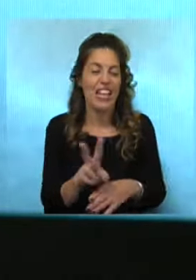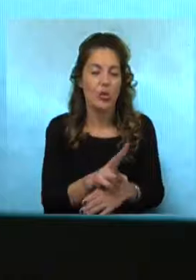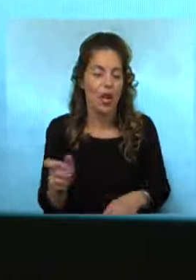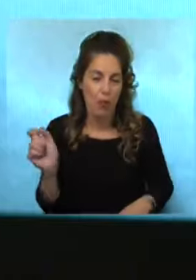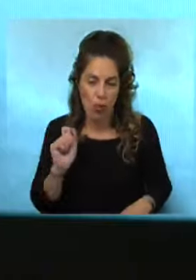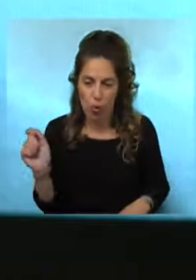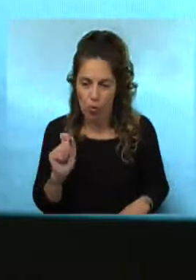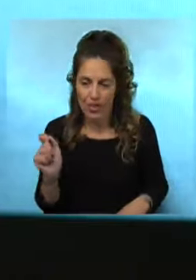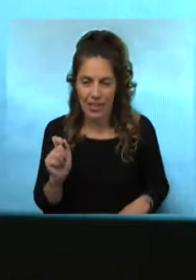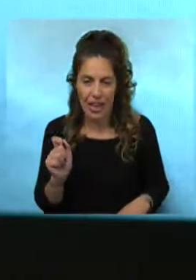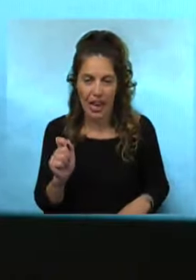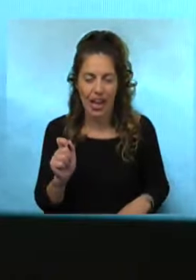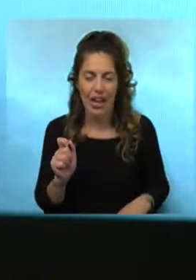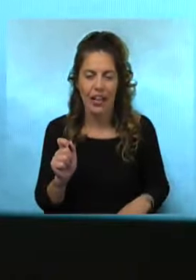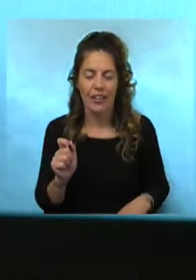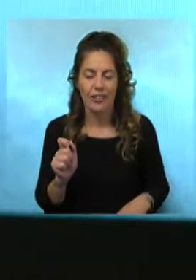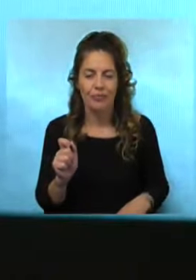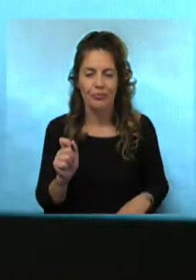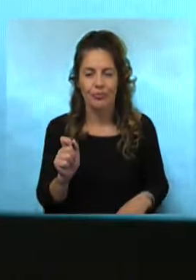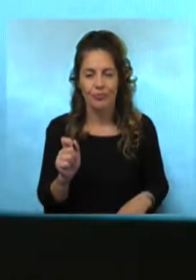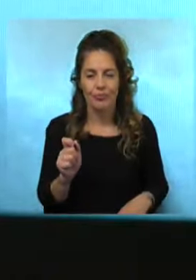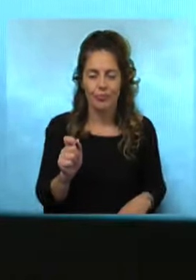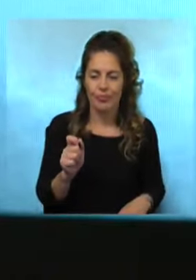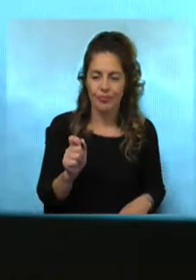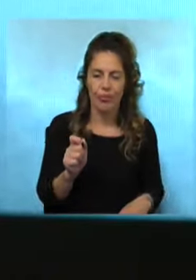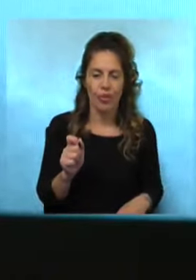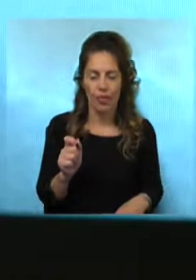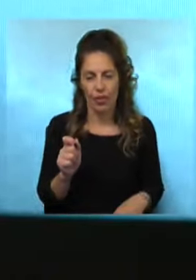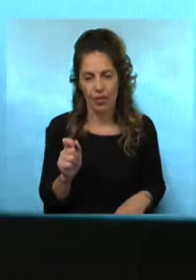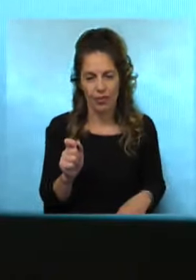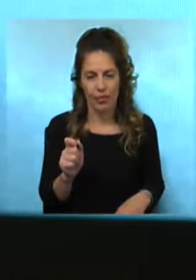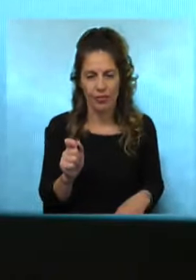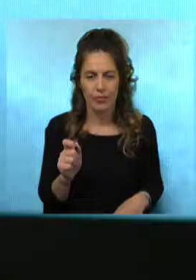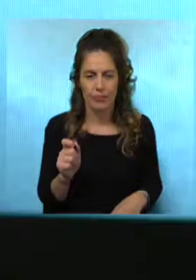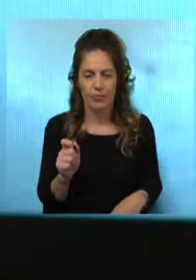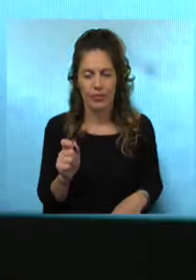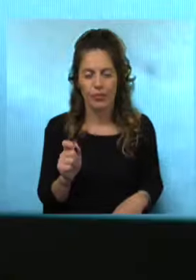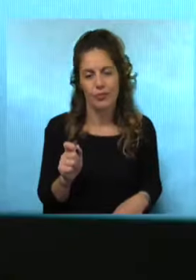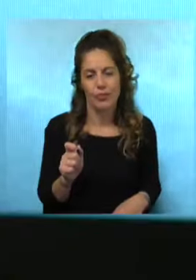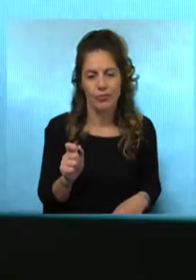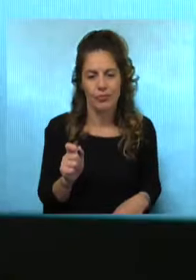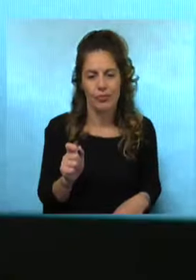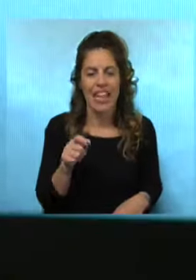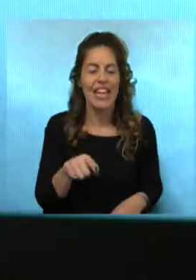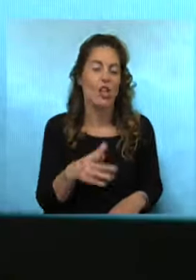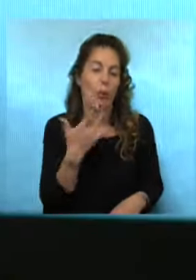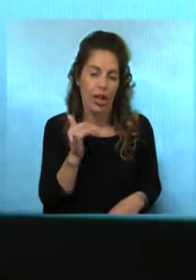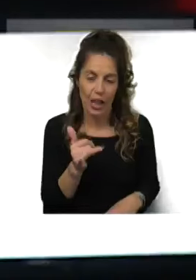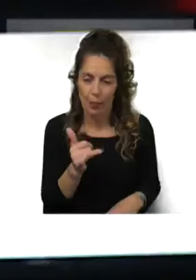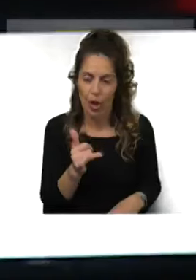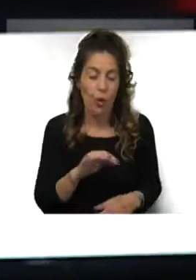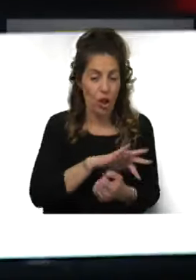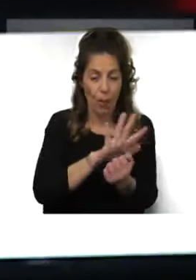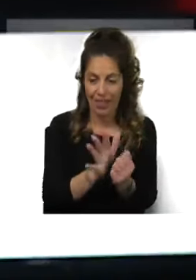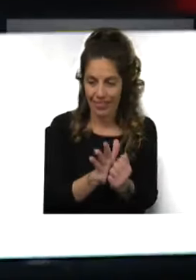pública que a la defensa nacional y y al componente militar de la defensa nacional eh en esto por ejemplo cuando la pandemia